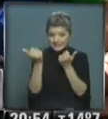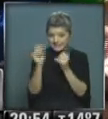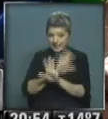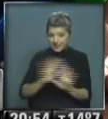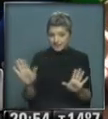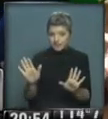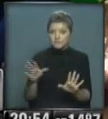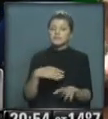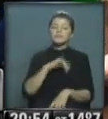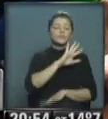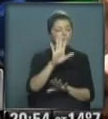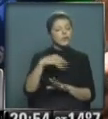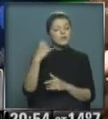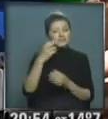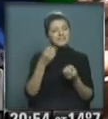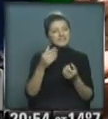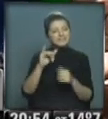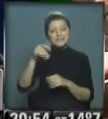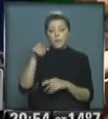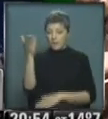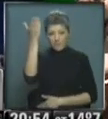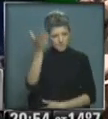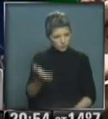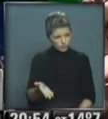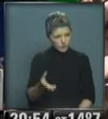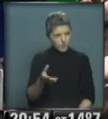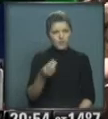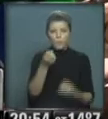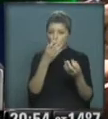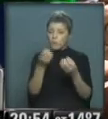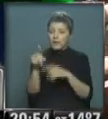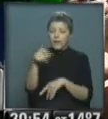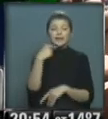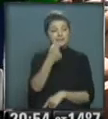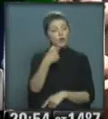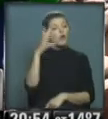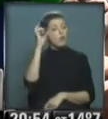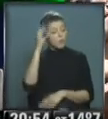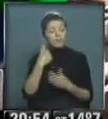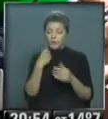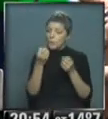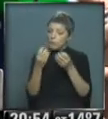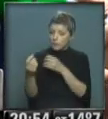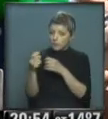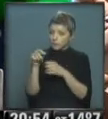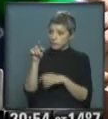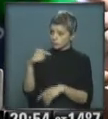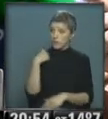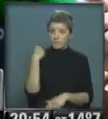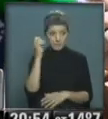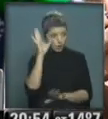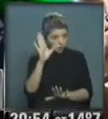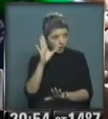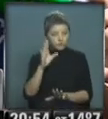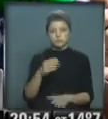Por supuesto que es, por parte de él, es muy valioso ese pedido de disculpas. ¿Y te lo perdona? Claro,